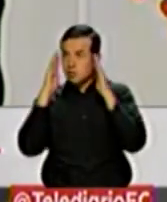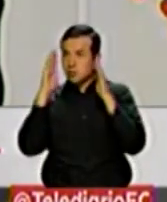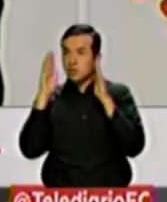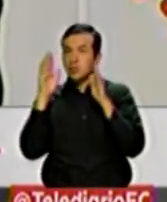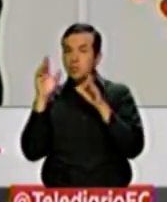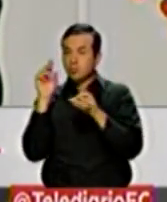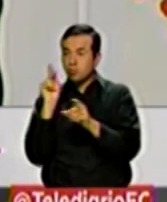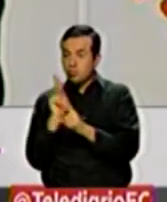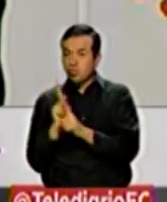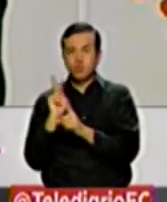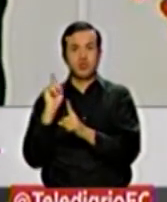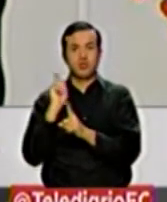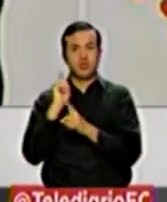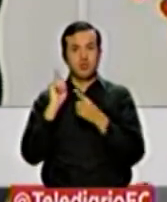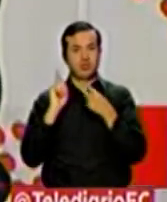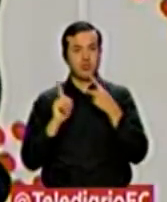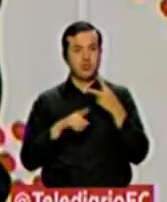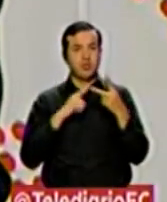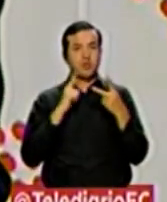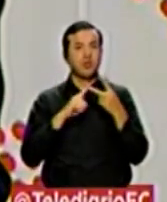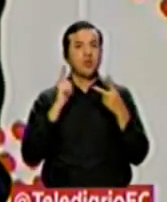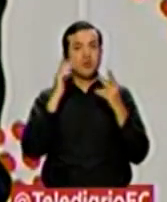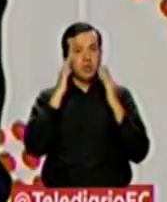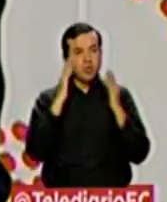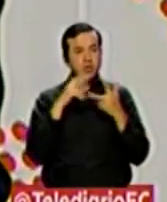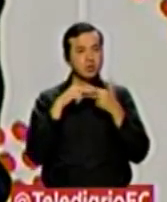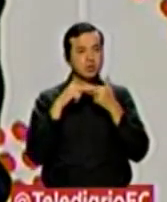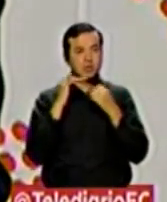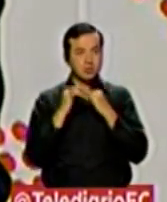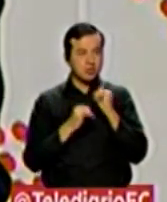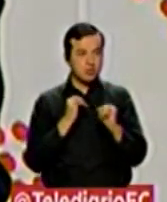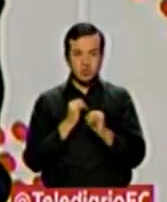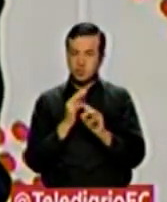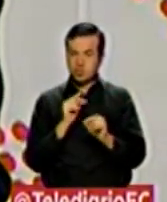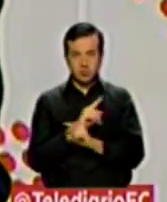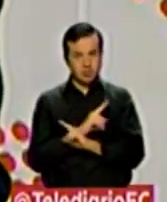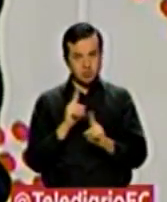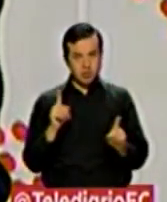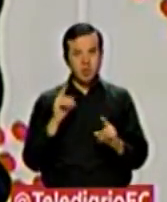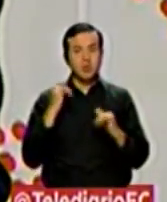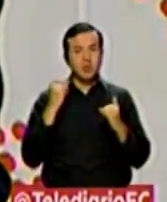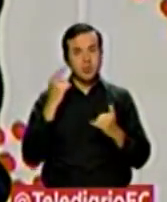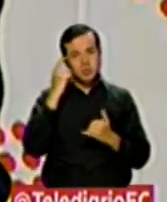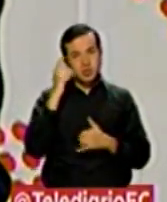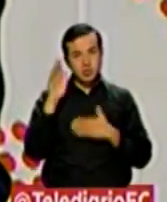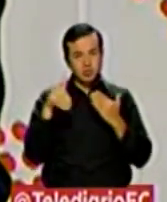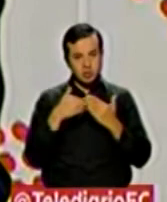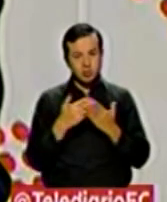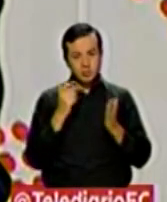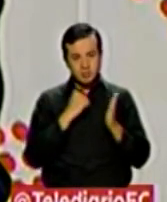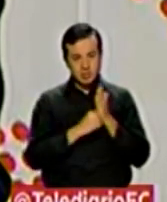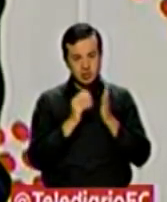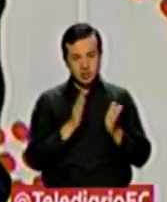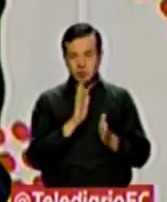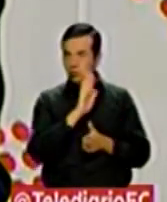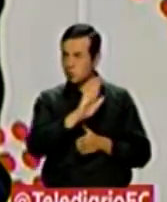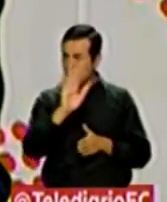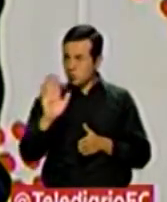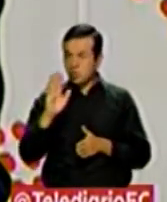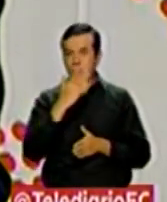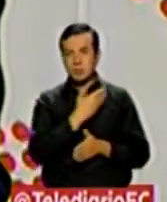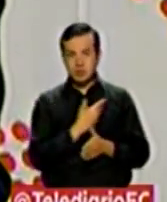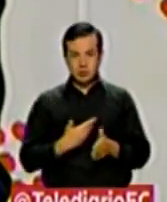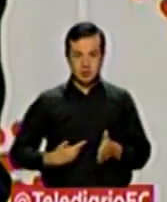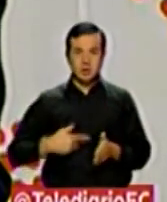del nicho, ni tiene que dedicarse a relaciones internacionales. Yo creo que para todo eso están los ministros. Creo que el